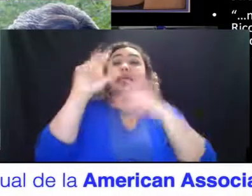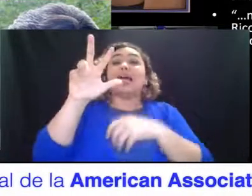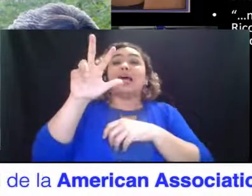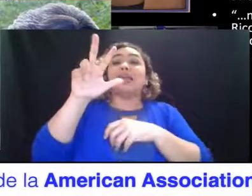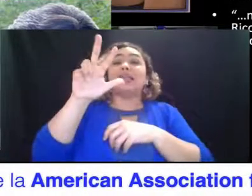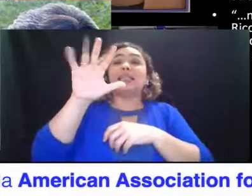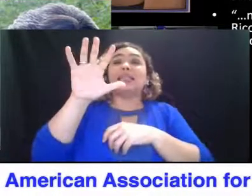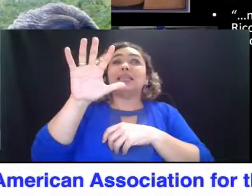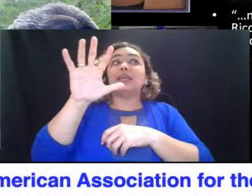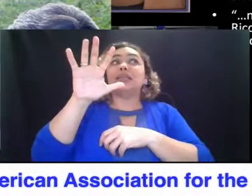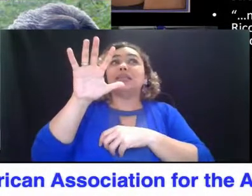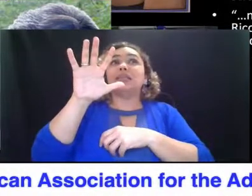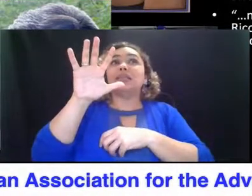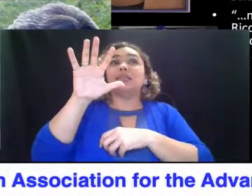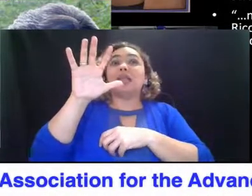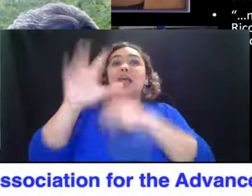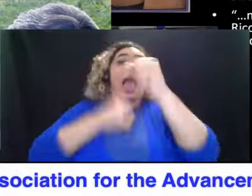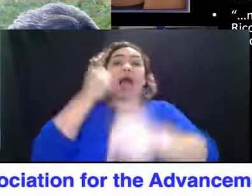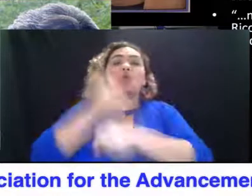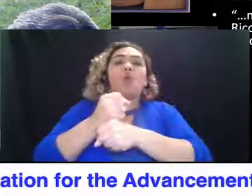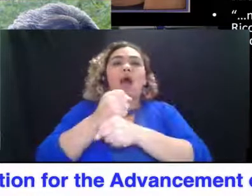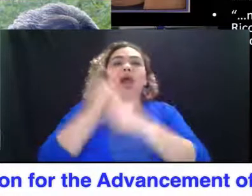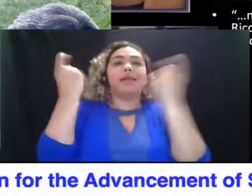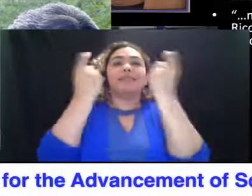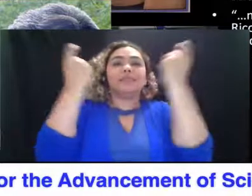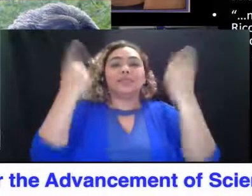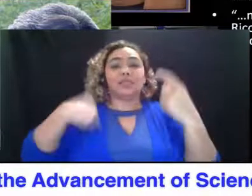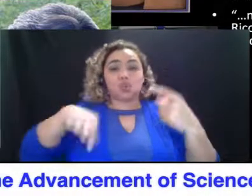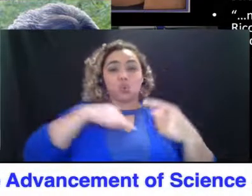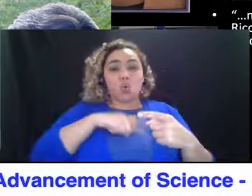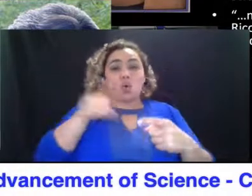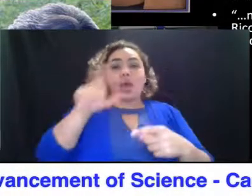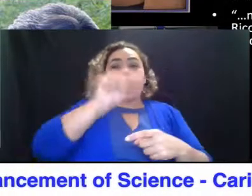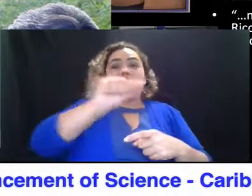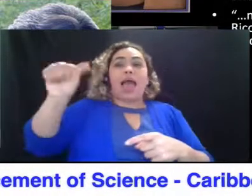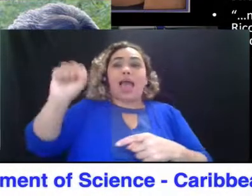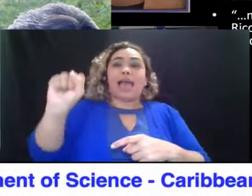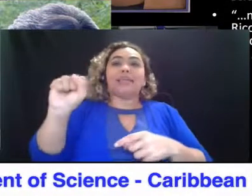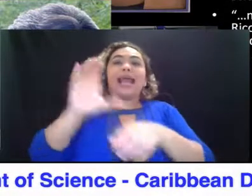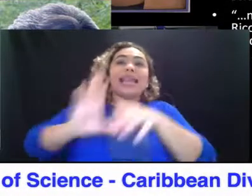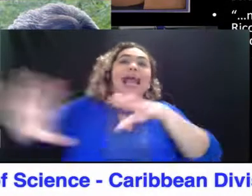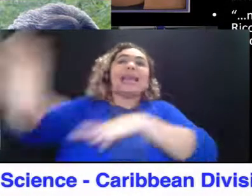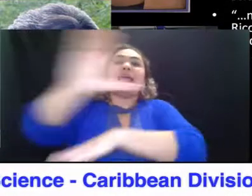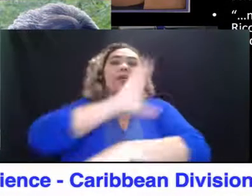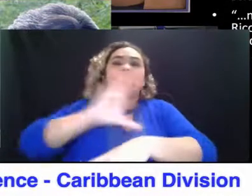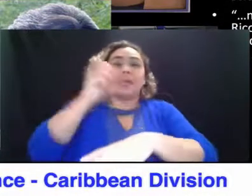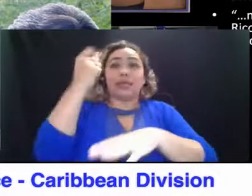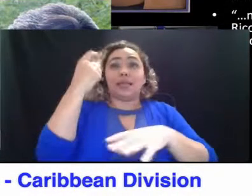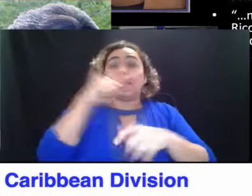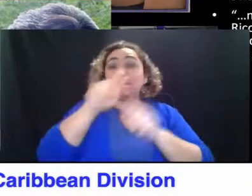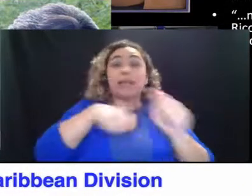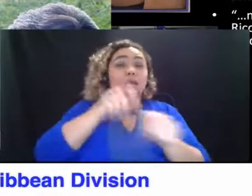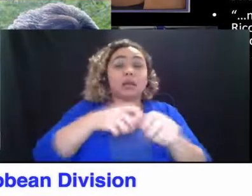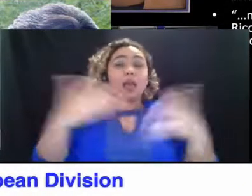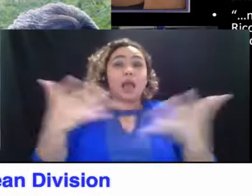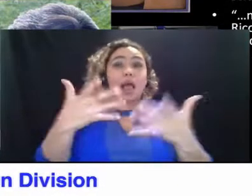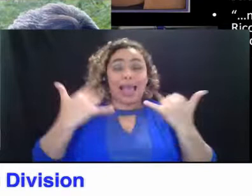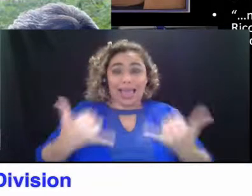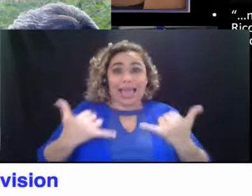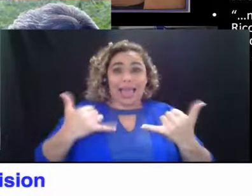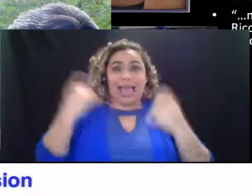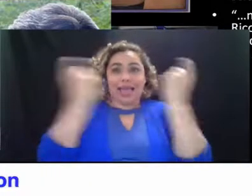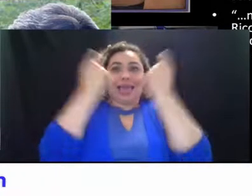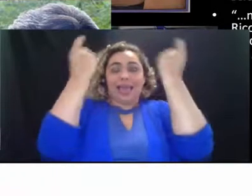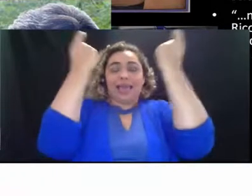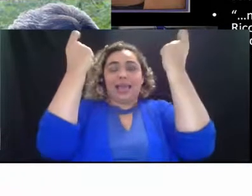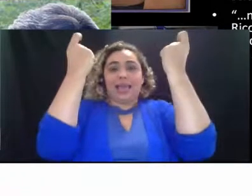35 conferencia anual de la División del Caribe AAAS, y que, pues, particularmente en este aniversario queremos,